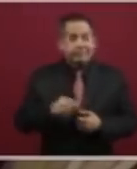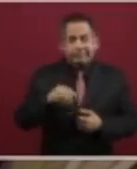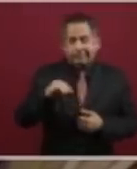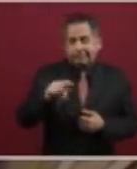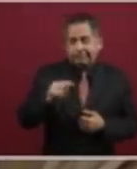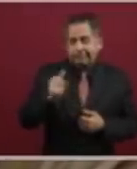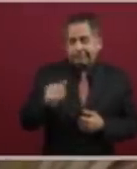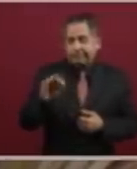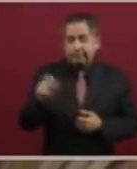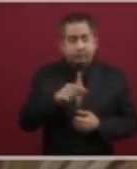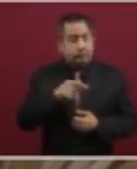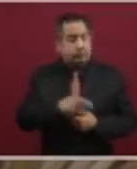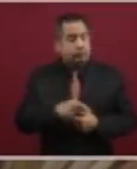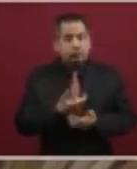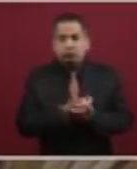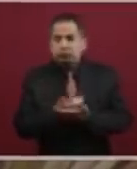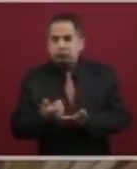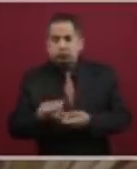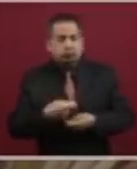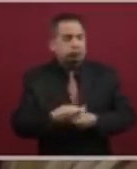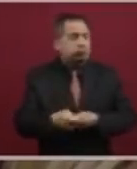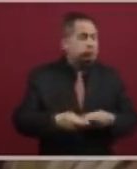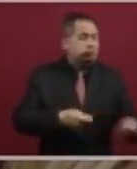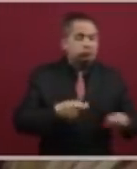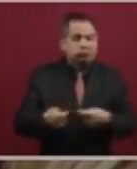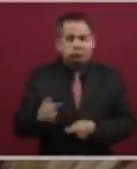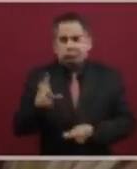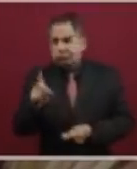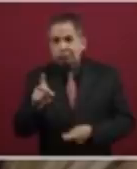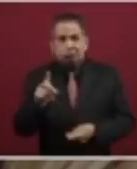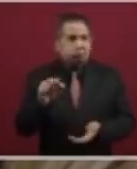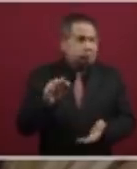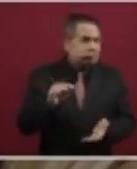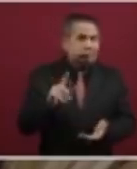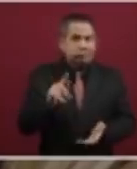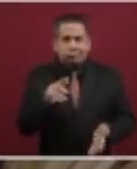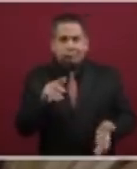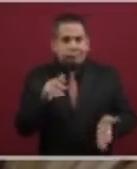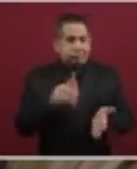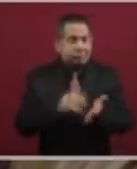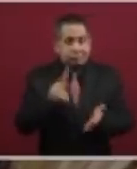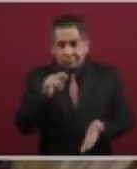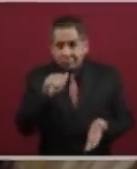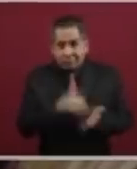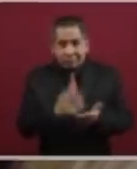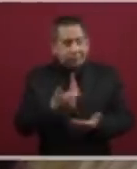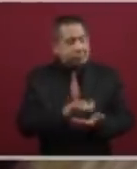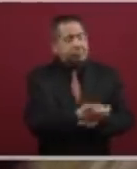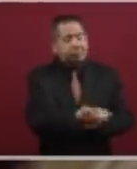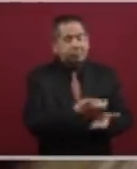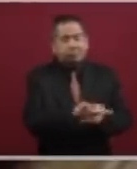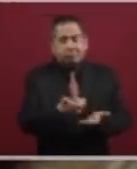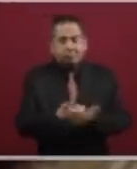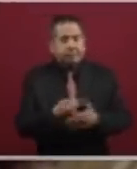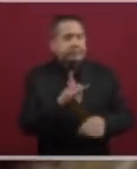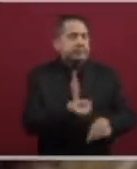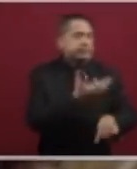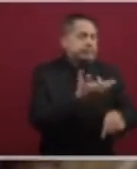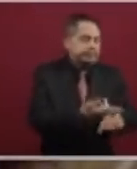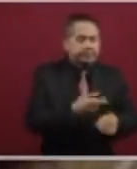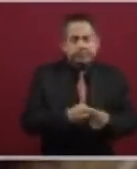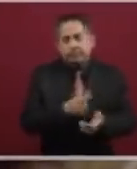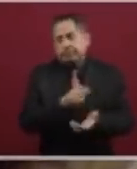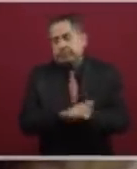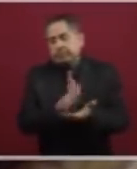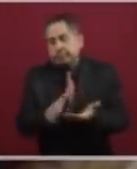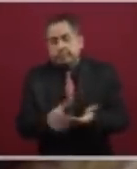siniestra sueldos de 30, 40, 60, 70, hasta 80 mil pesos para las secretarias, las